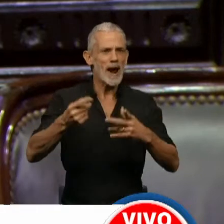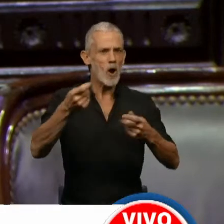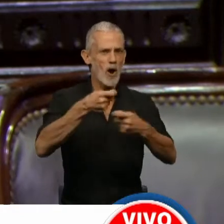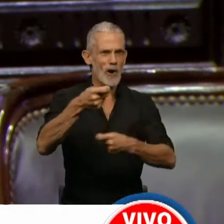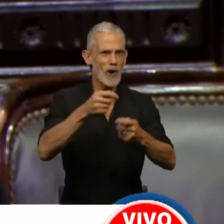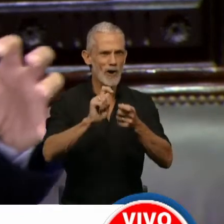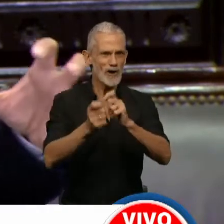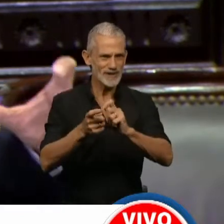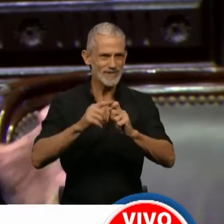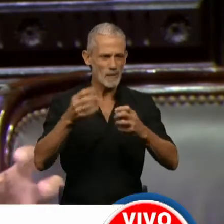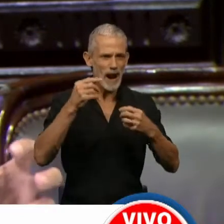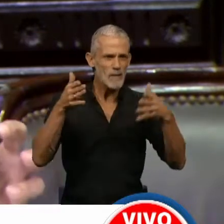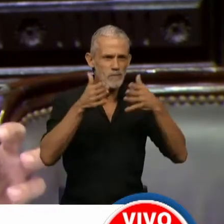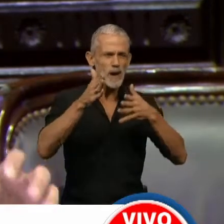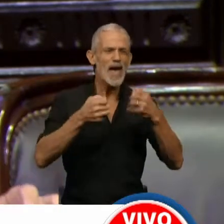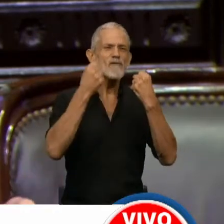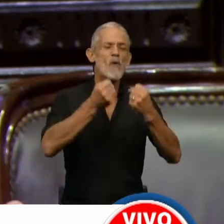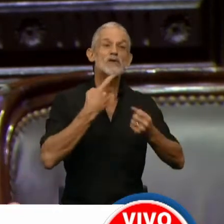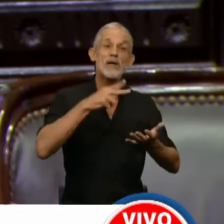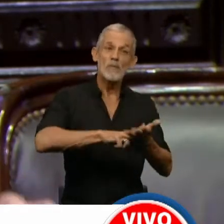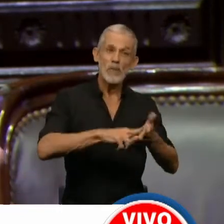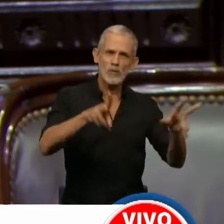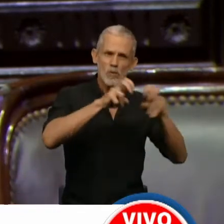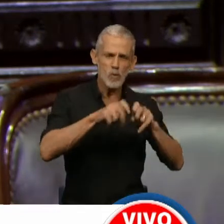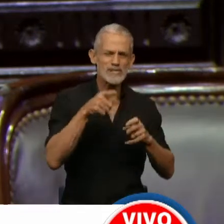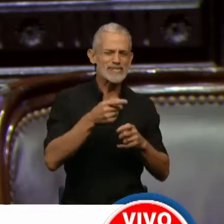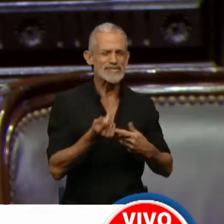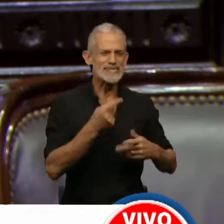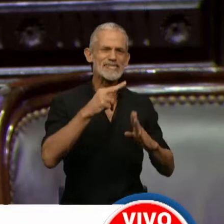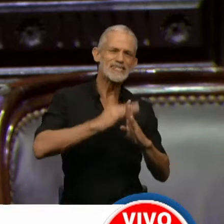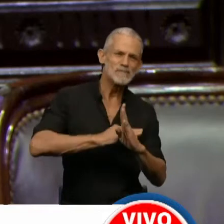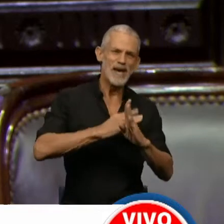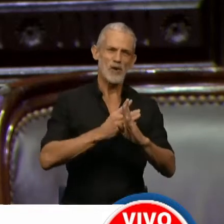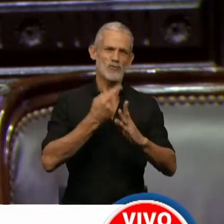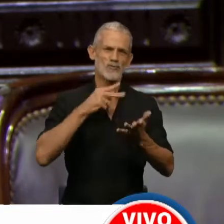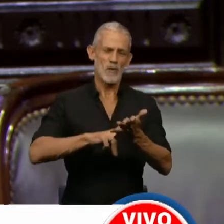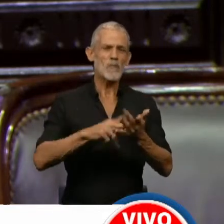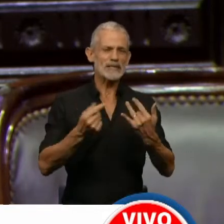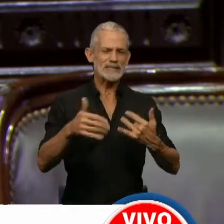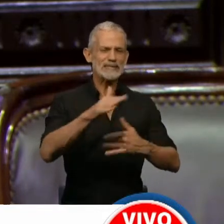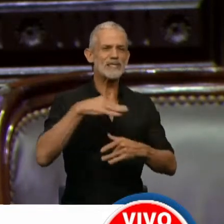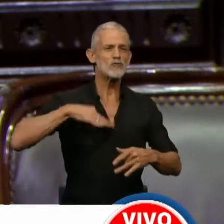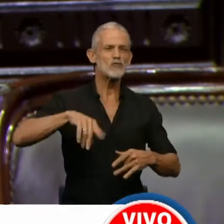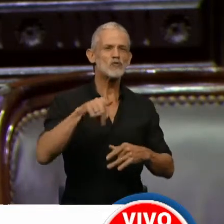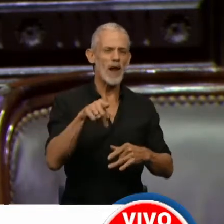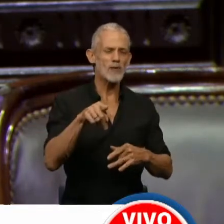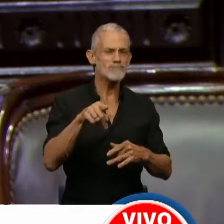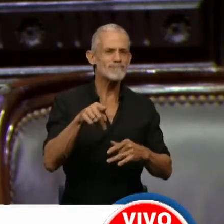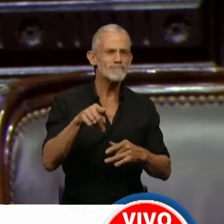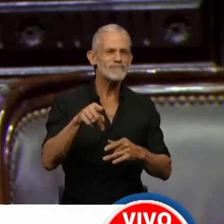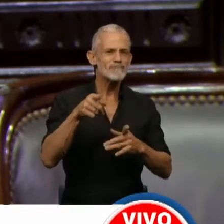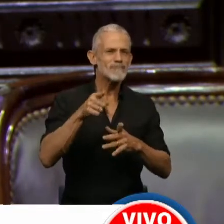para orientar el esfuerzo fiscal hacia esos sectores que consumen la mayor parte de sus ingresos.